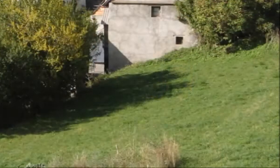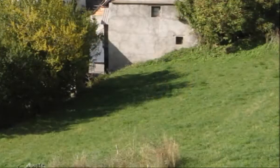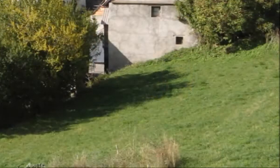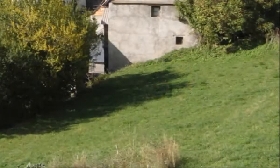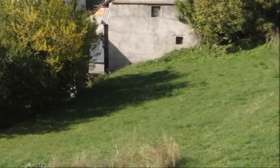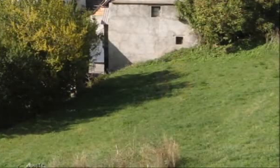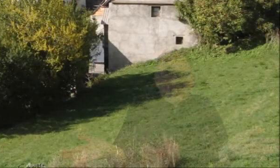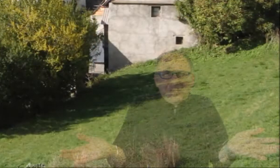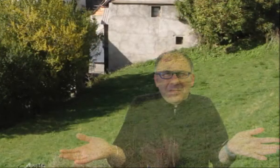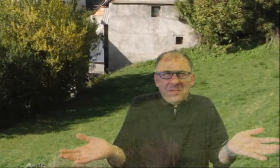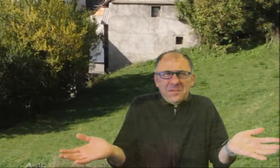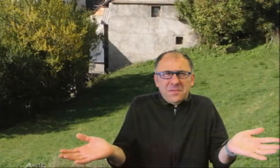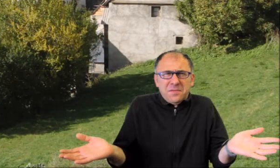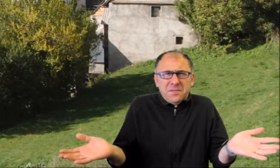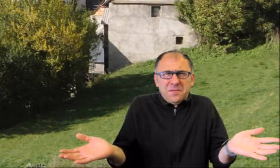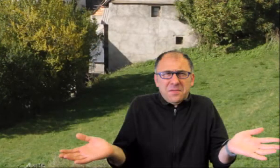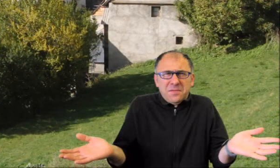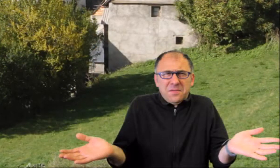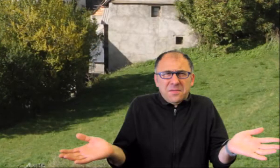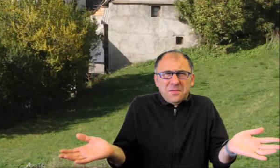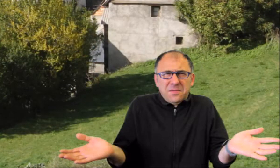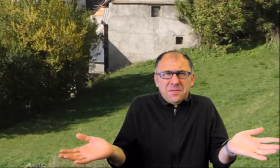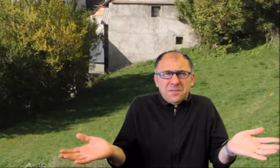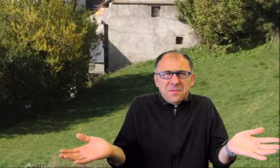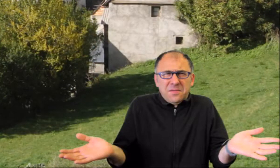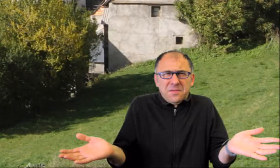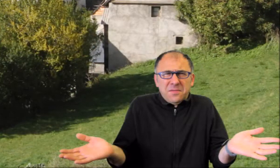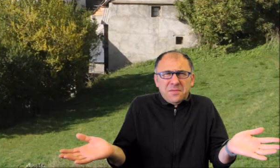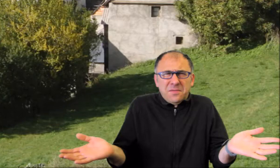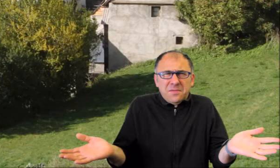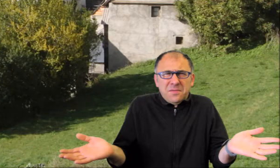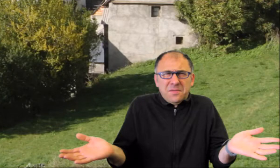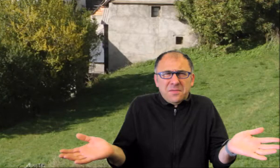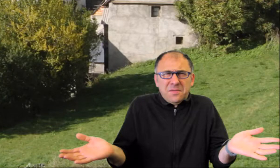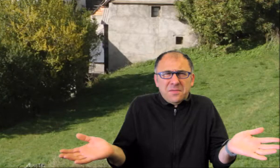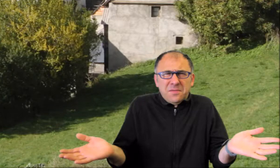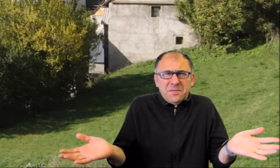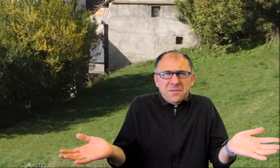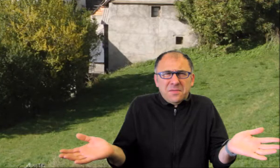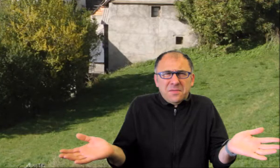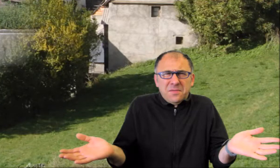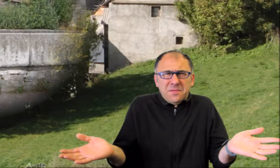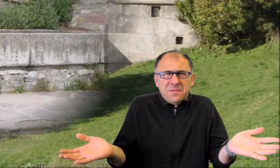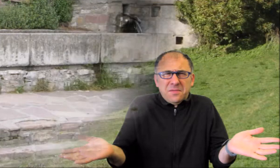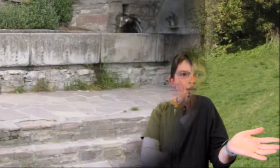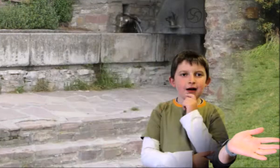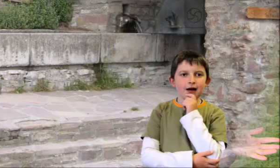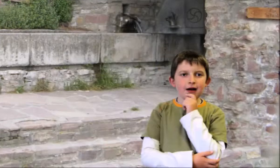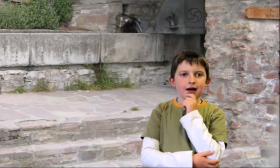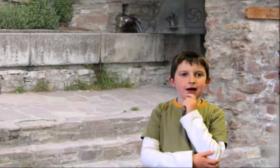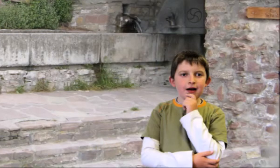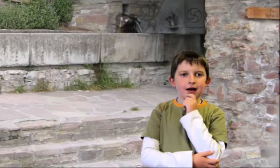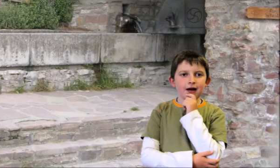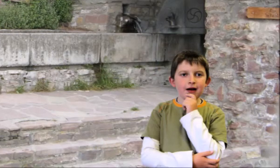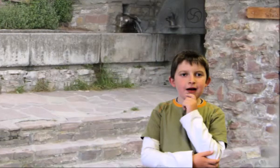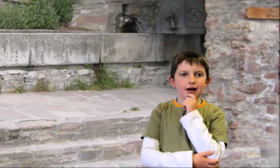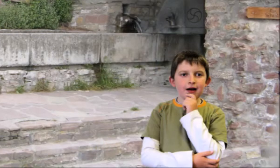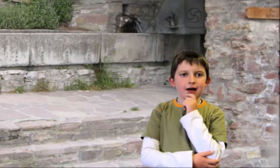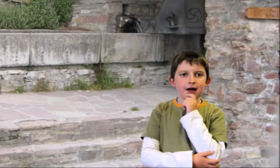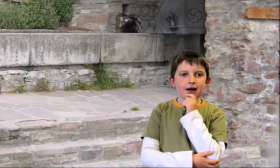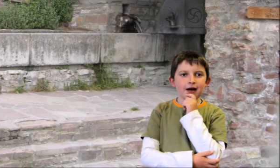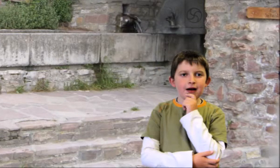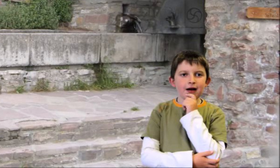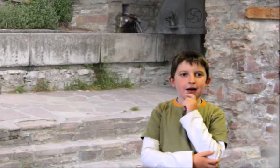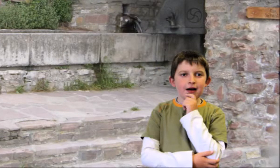de un bufío. Pero tienen un problema. Estando tan grandes, ¿qué trobarían también charse? Se podrían